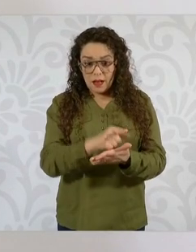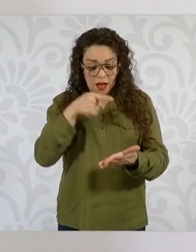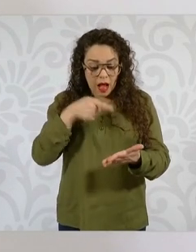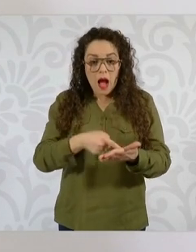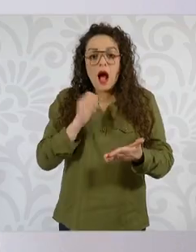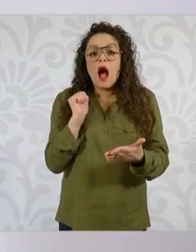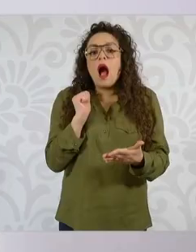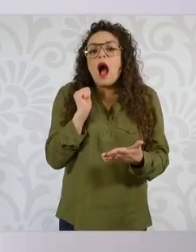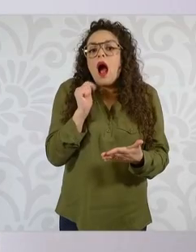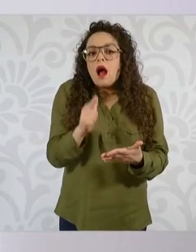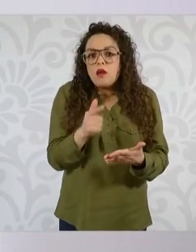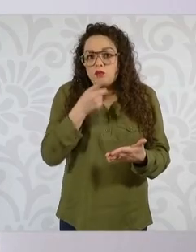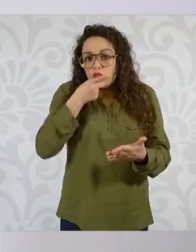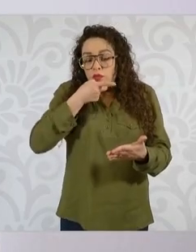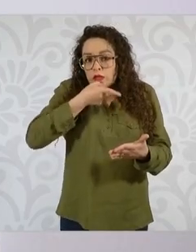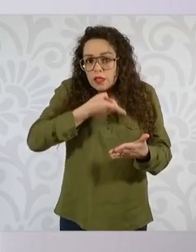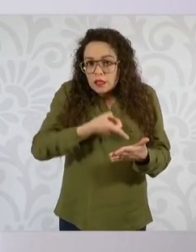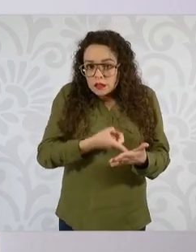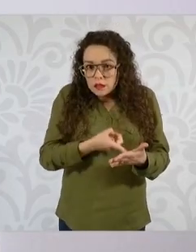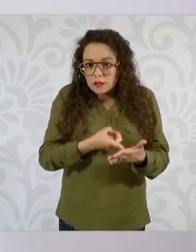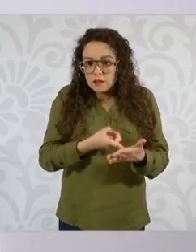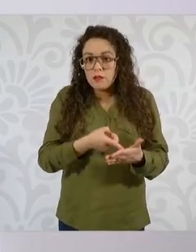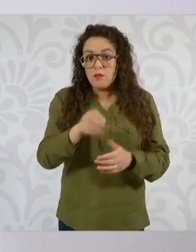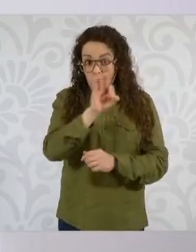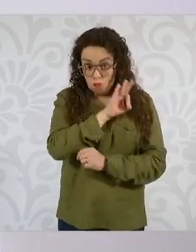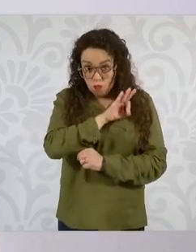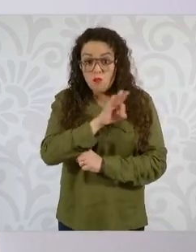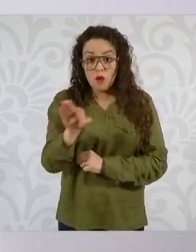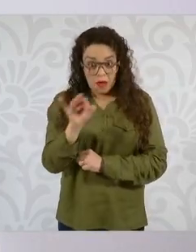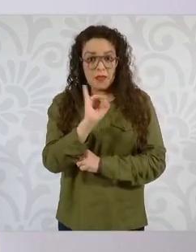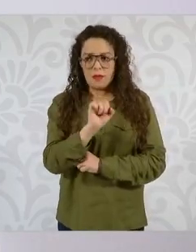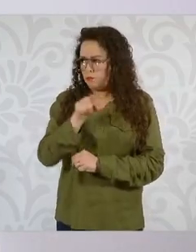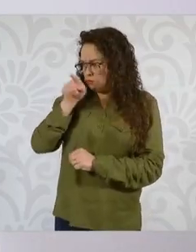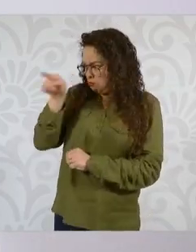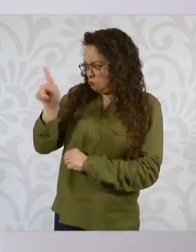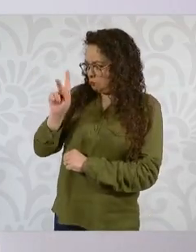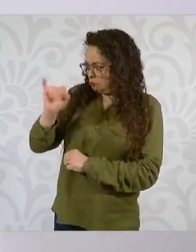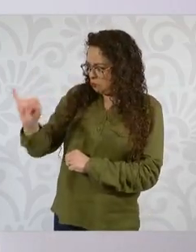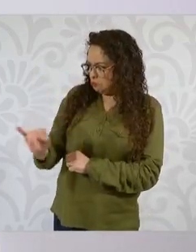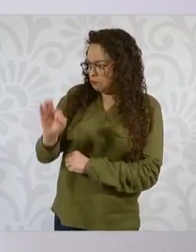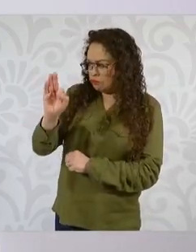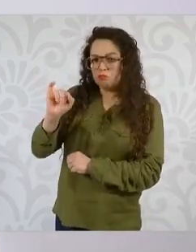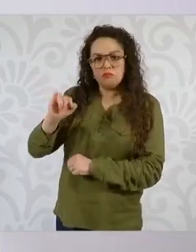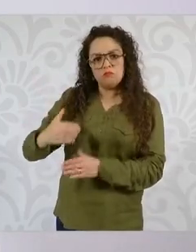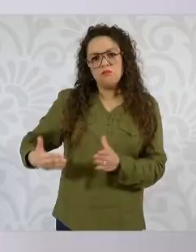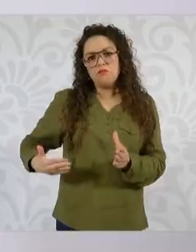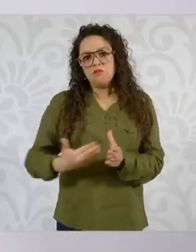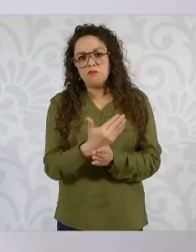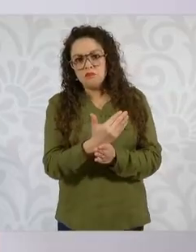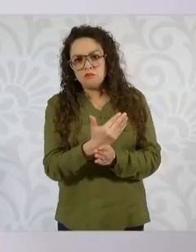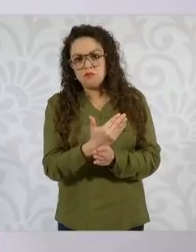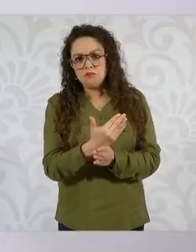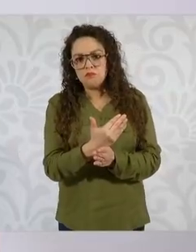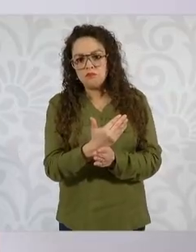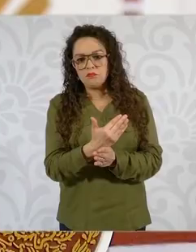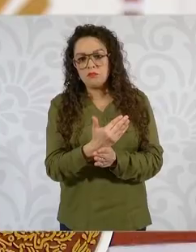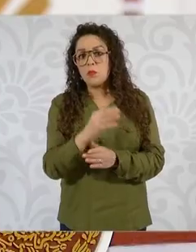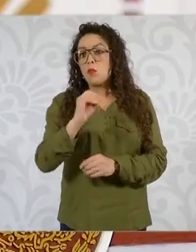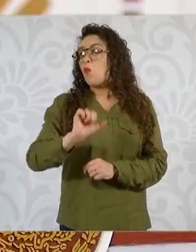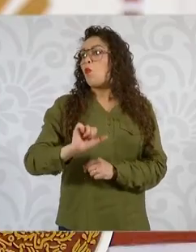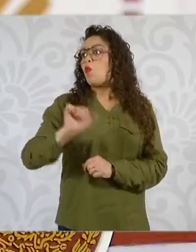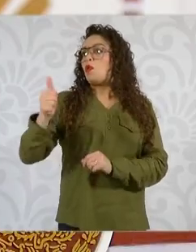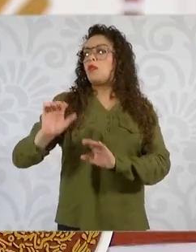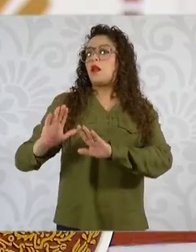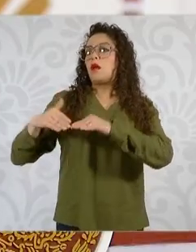disposición constitucional o legal que otorgue al poder judicial de la federación o a cualquier otro ente